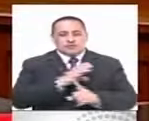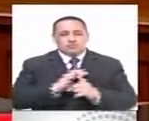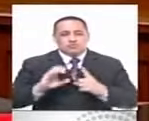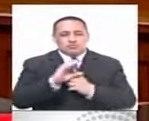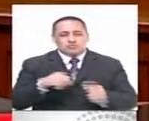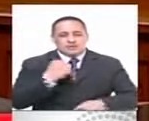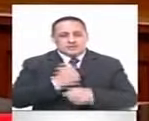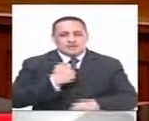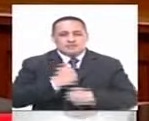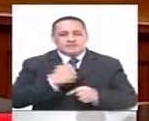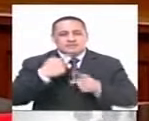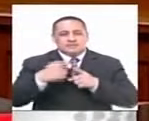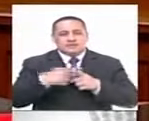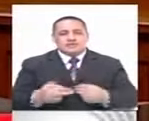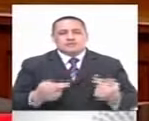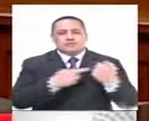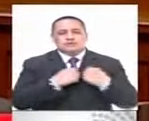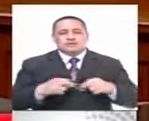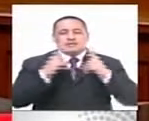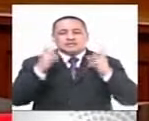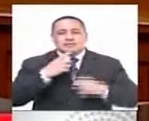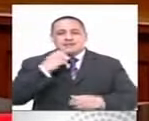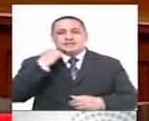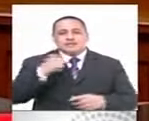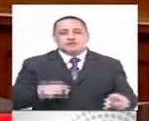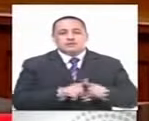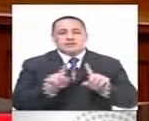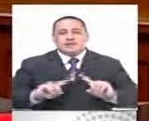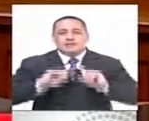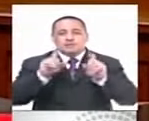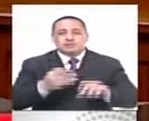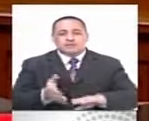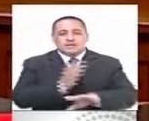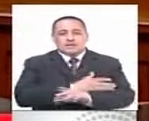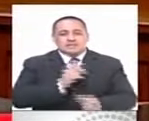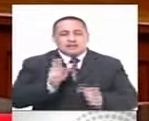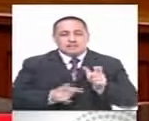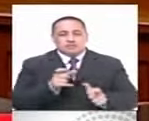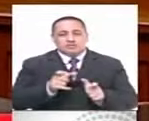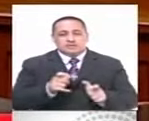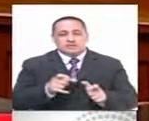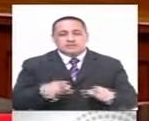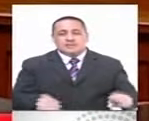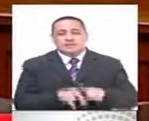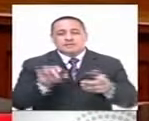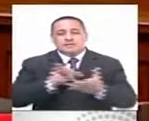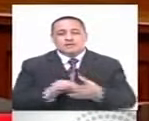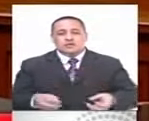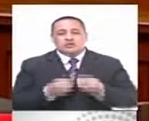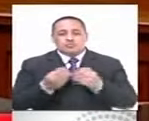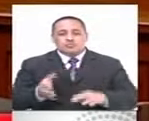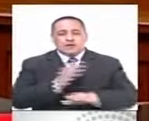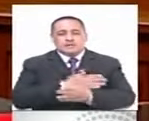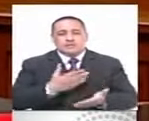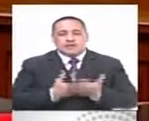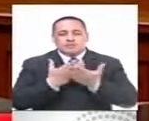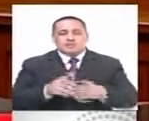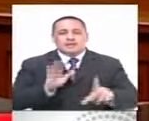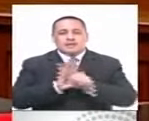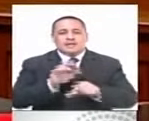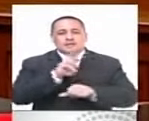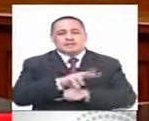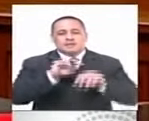cabalidad sus competencias en materia del derecho a la consulta previa de los pueblos indígenas, tal como lo establece la Ley